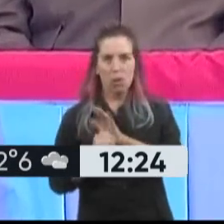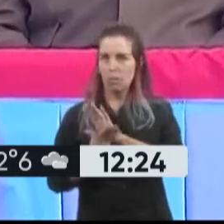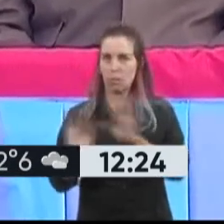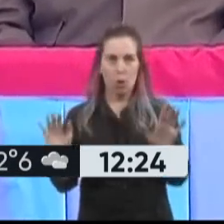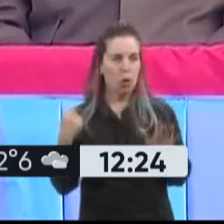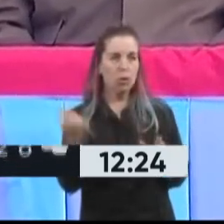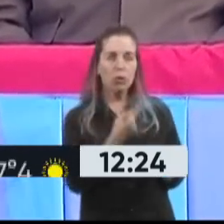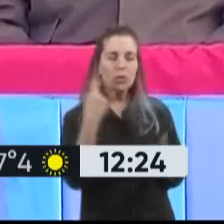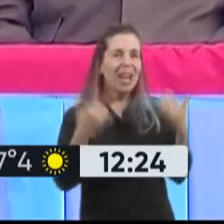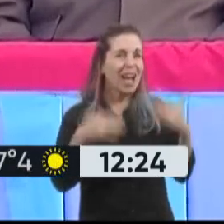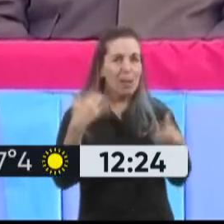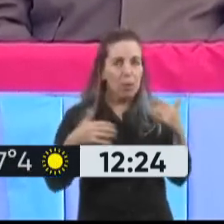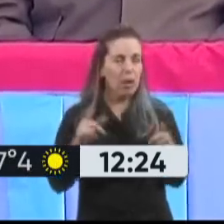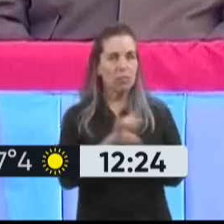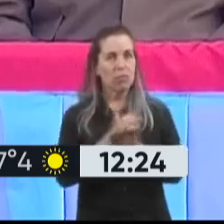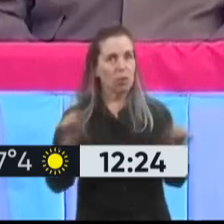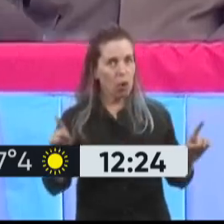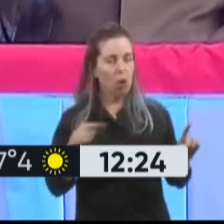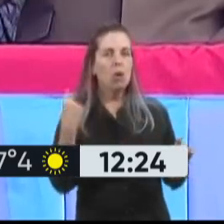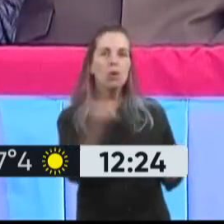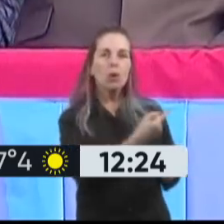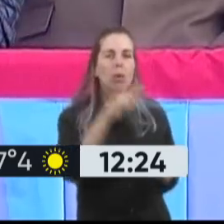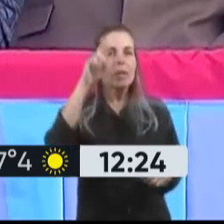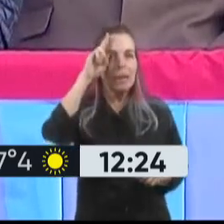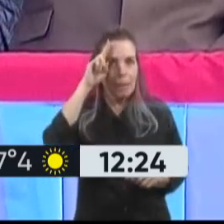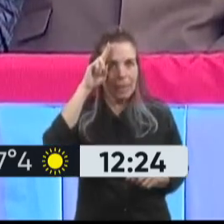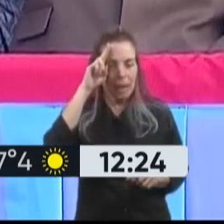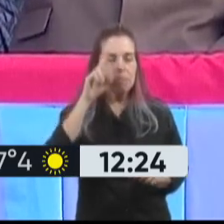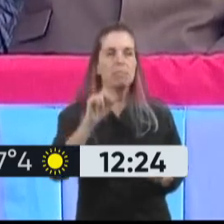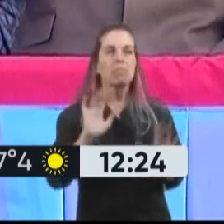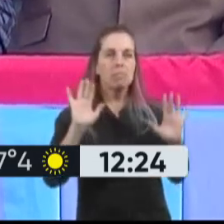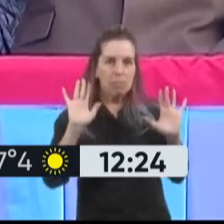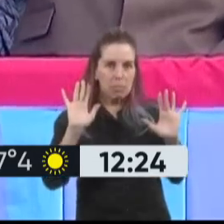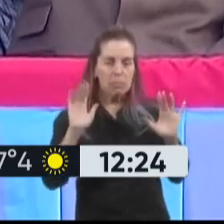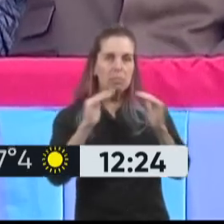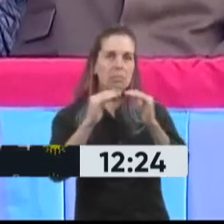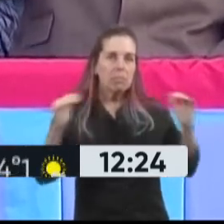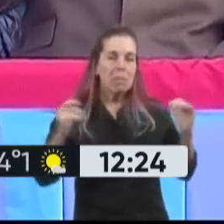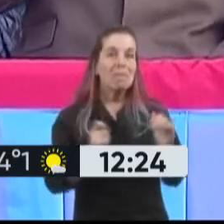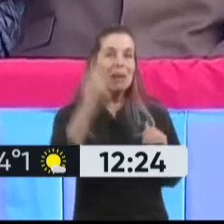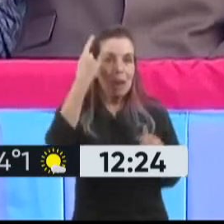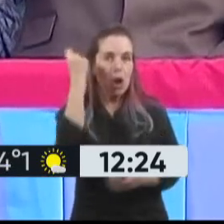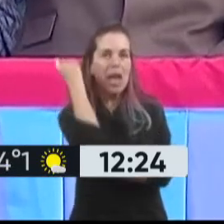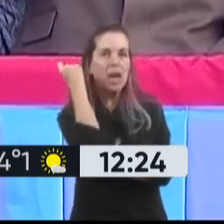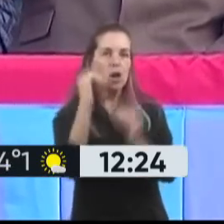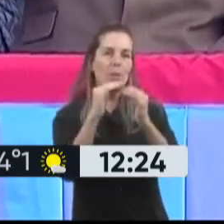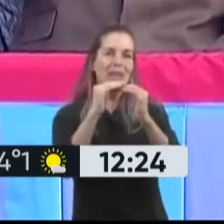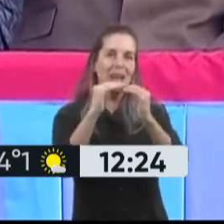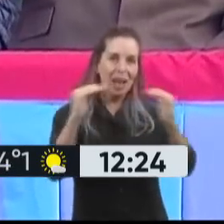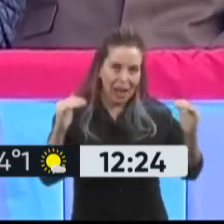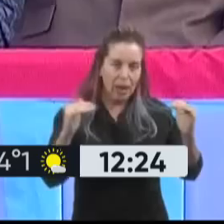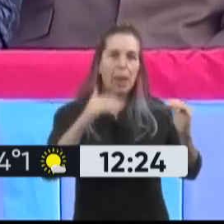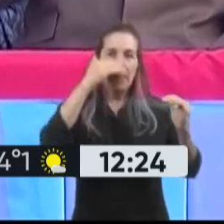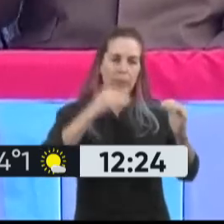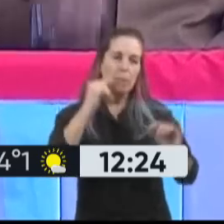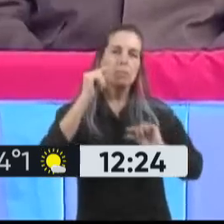apresurarnos demagógicamente. Nosotros vamos a respetar el logro del equilibrio macroeconómico e iremos avanzando